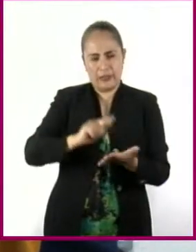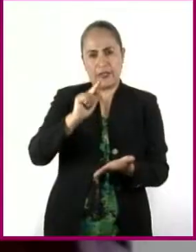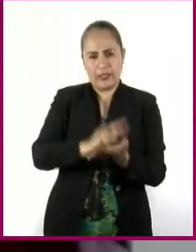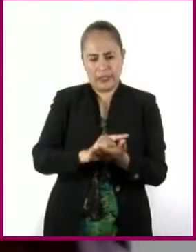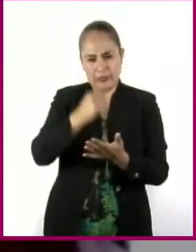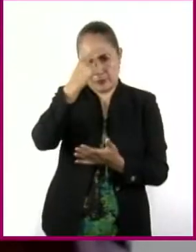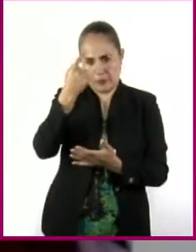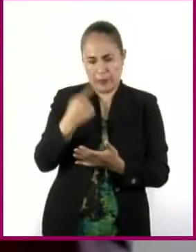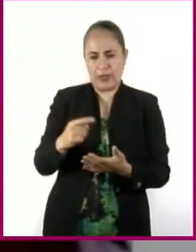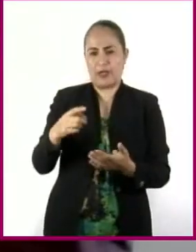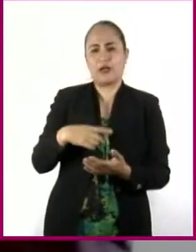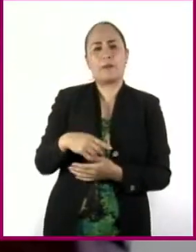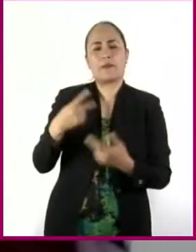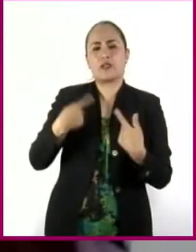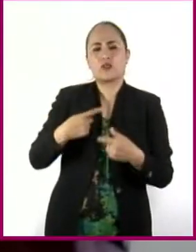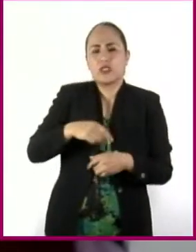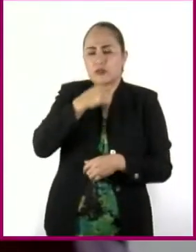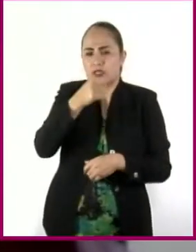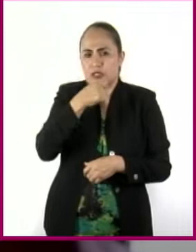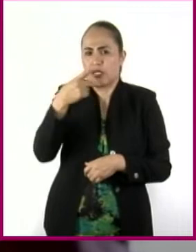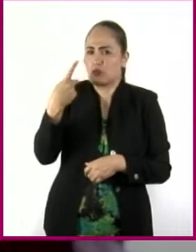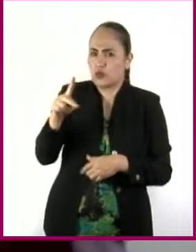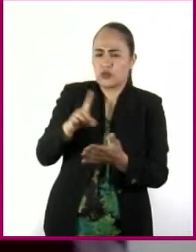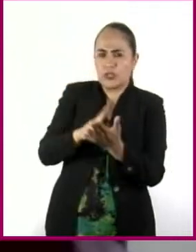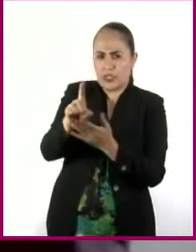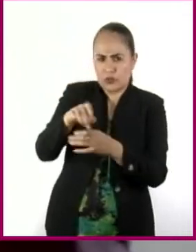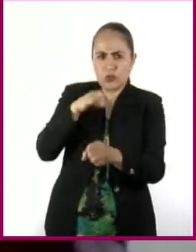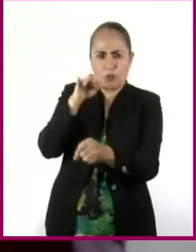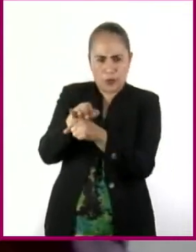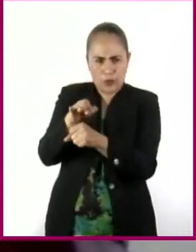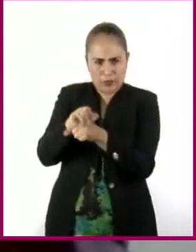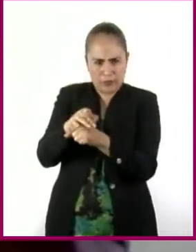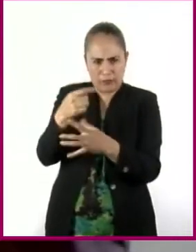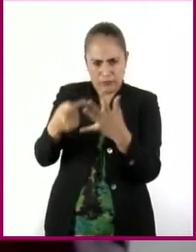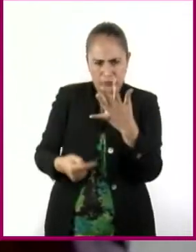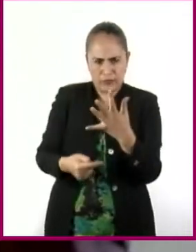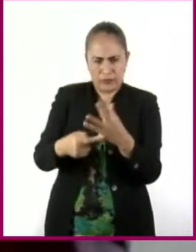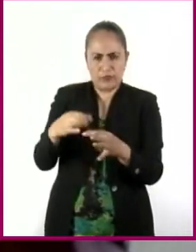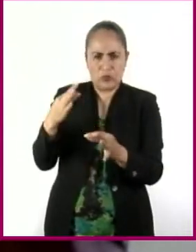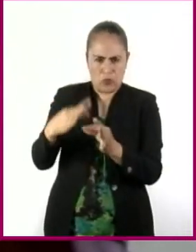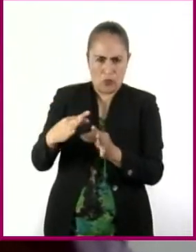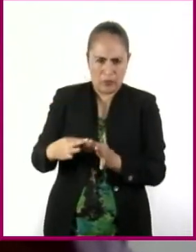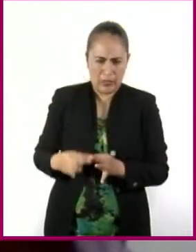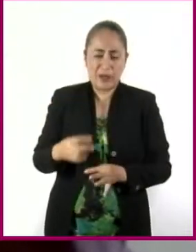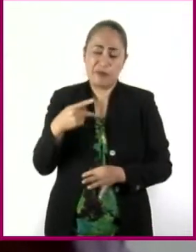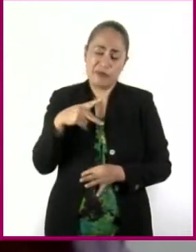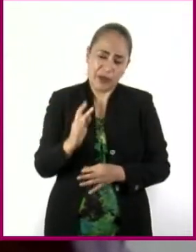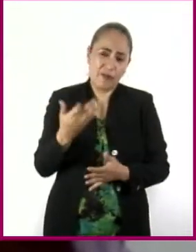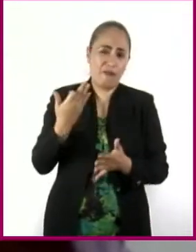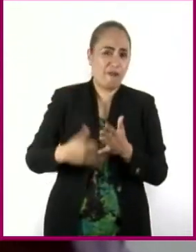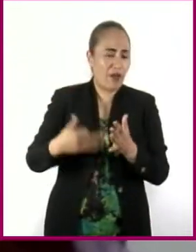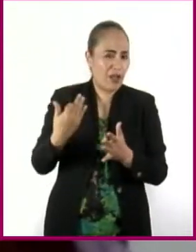la protección de los derechos de las personas mayores, pero me parece que todavía tenemos bastantes